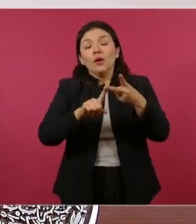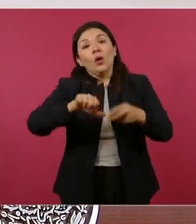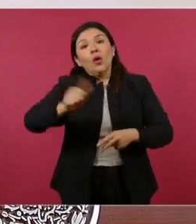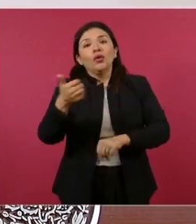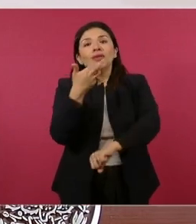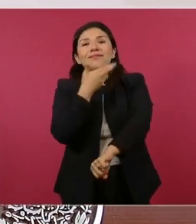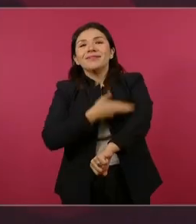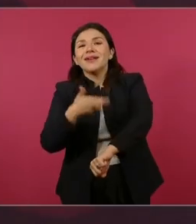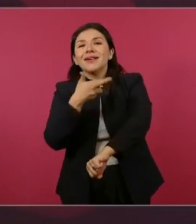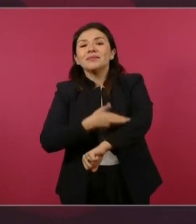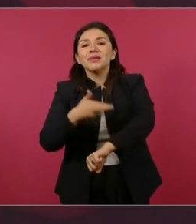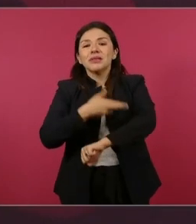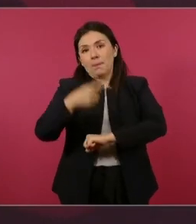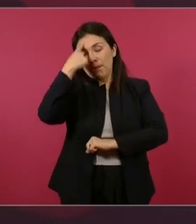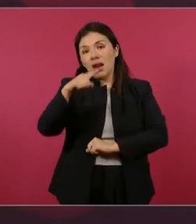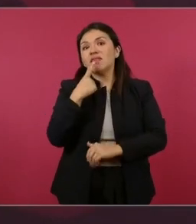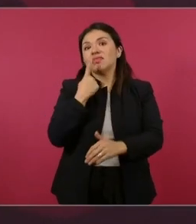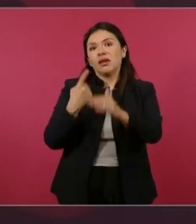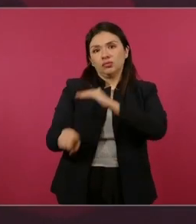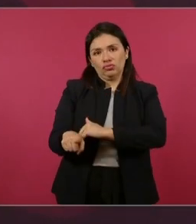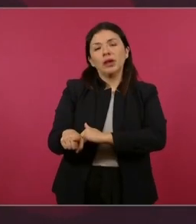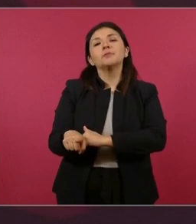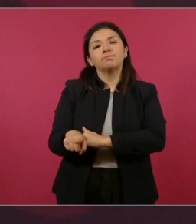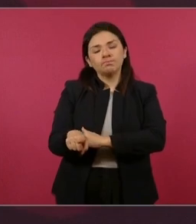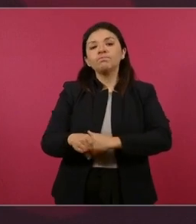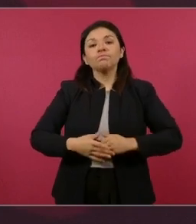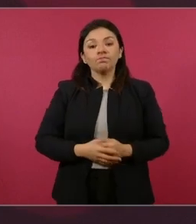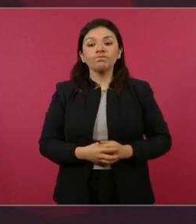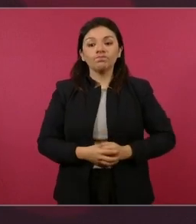trámite de la denuncia,